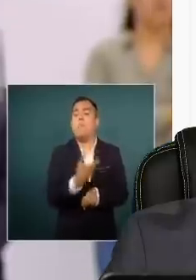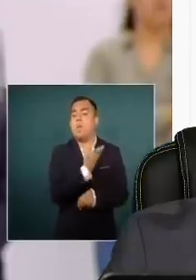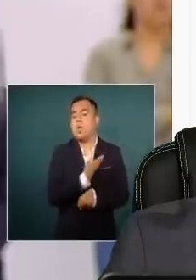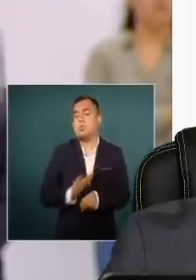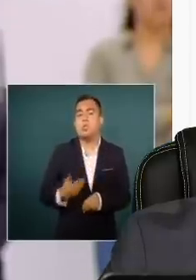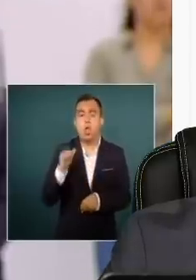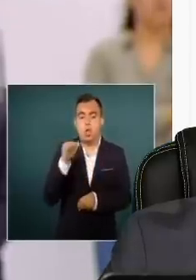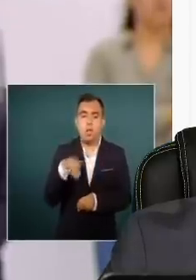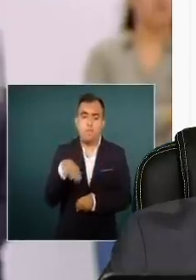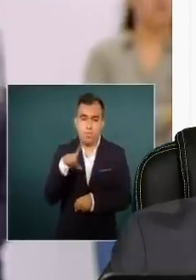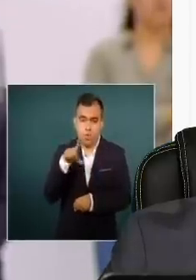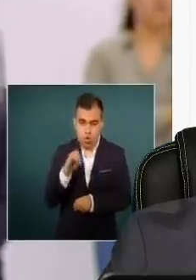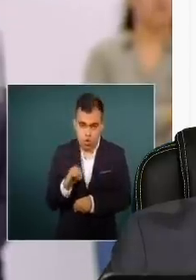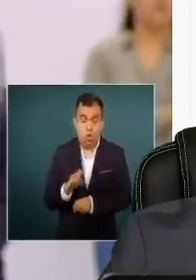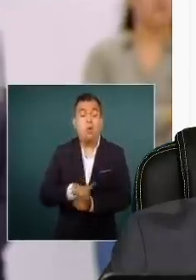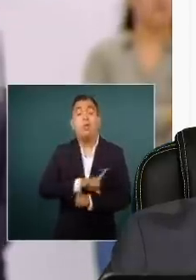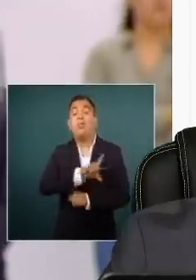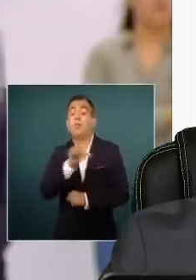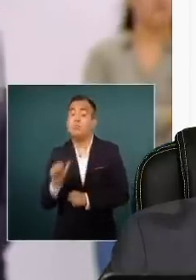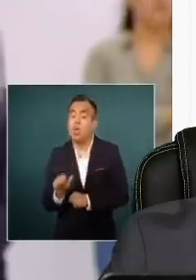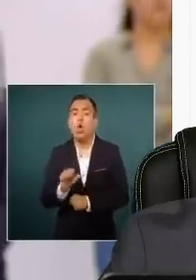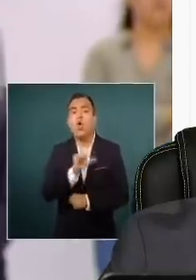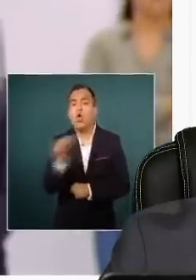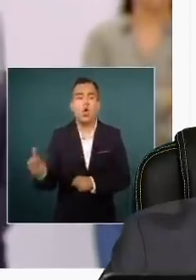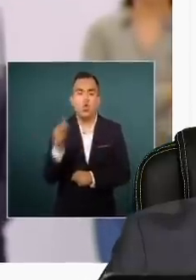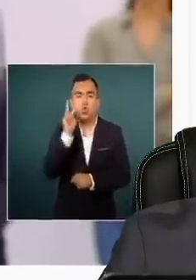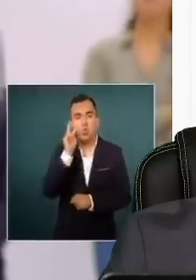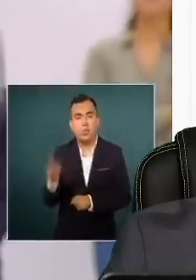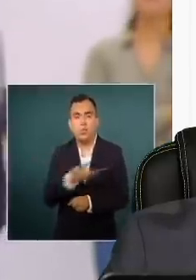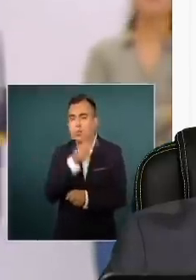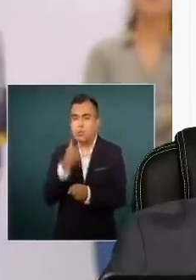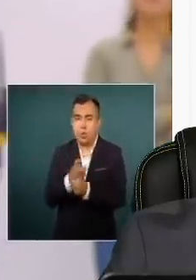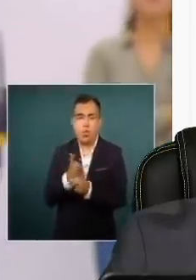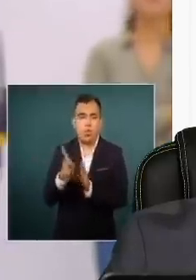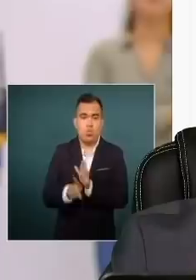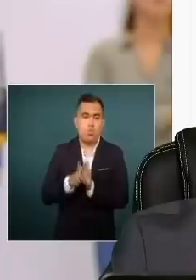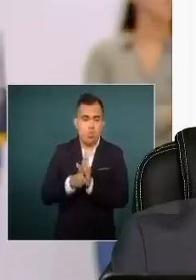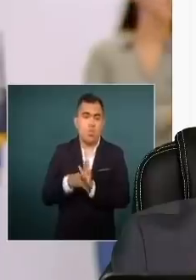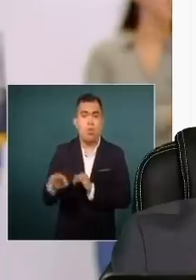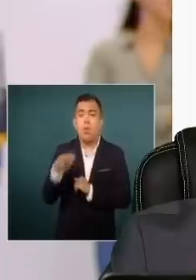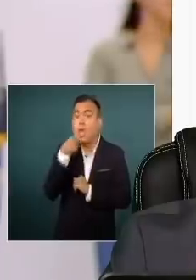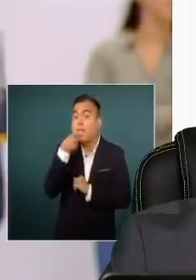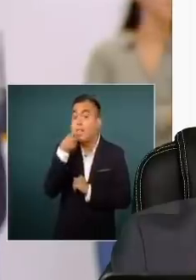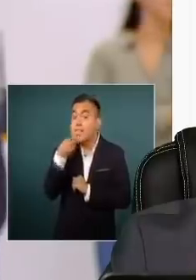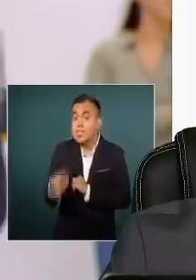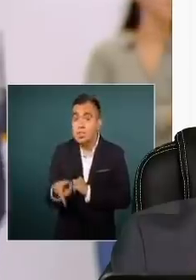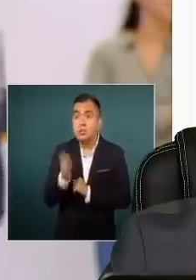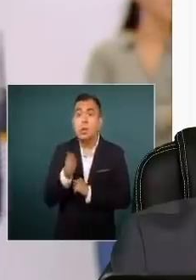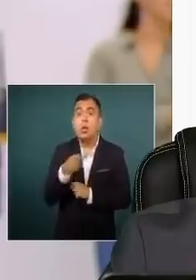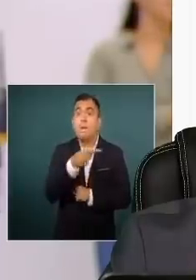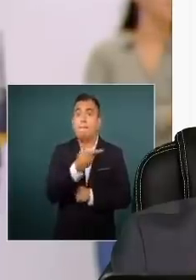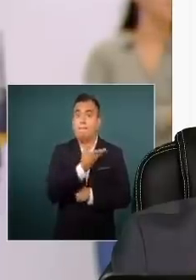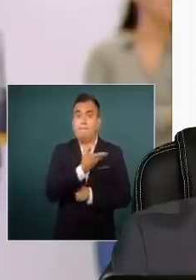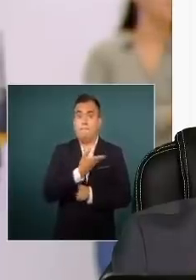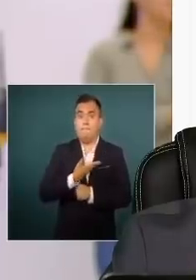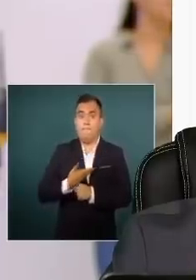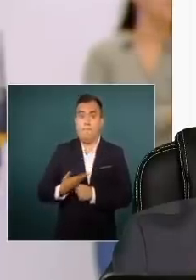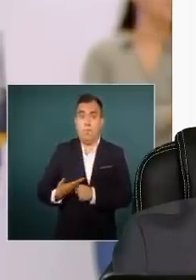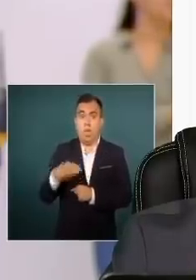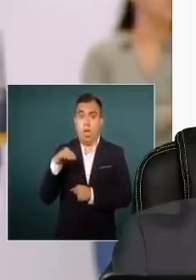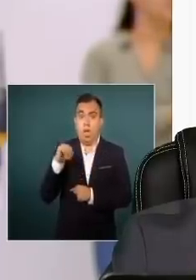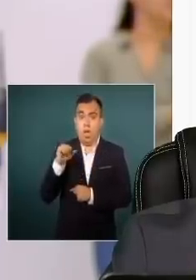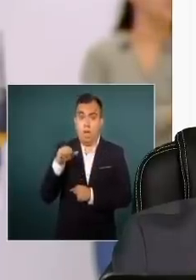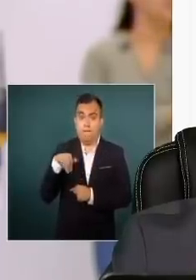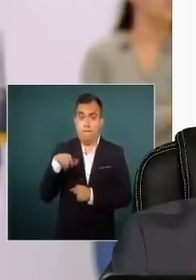ello posteriormente dio otro segundo vídeo donde mencionaba que no precisamente el presidente andrés manuel de